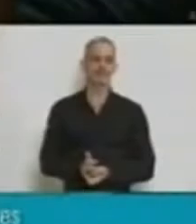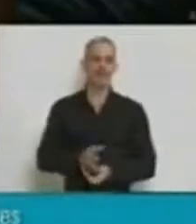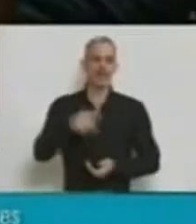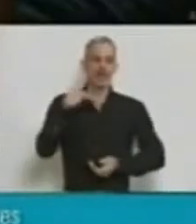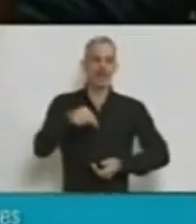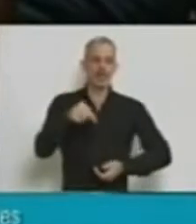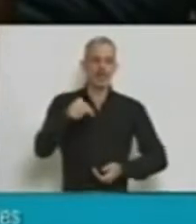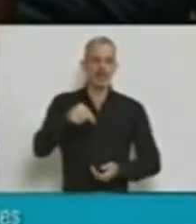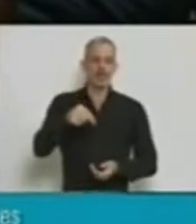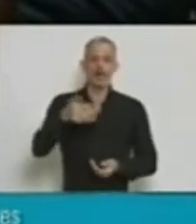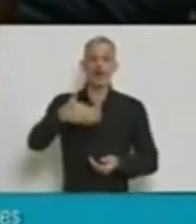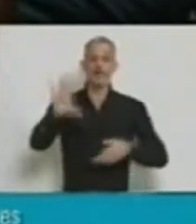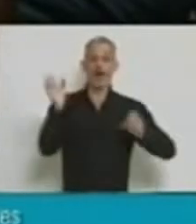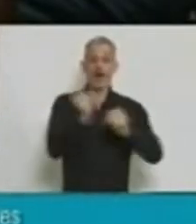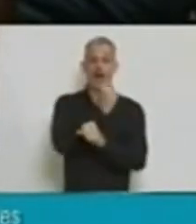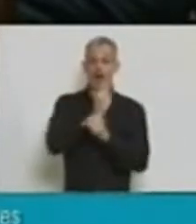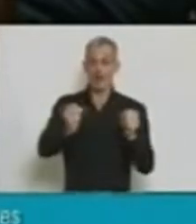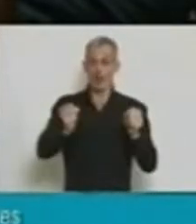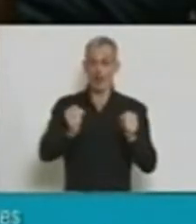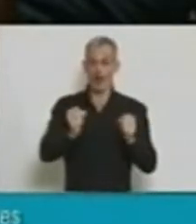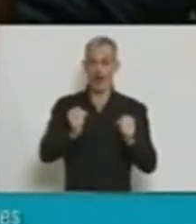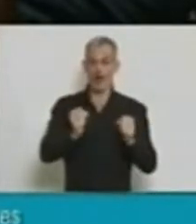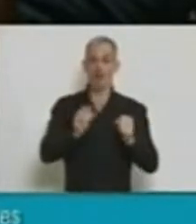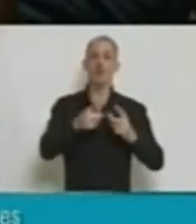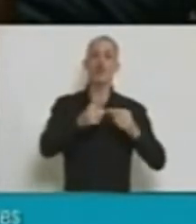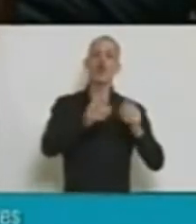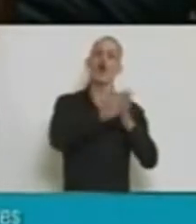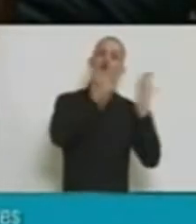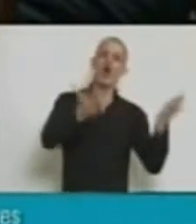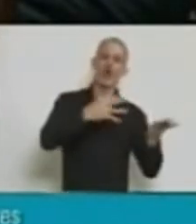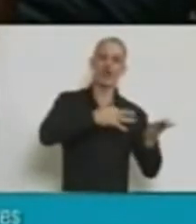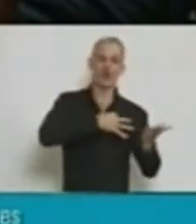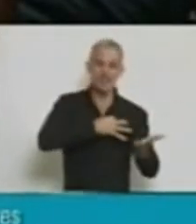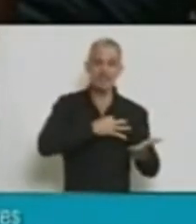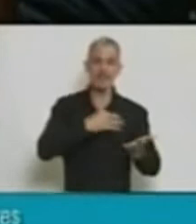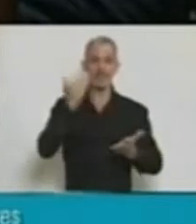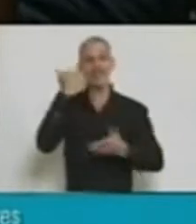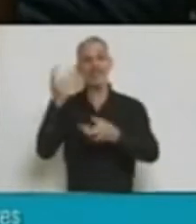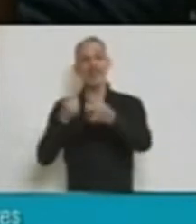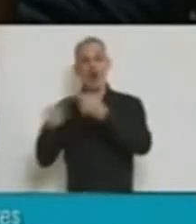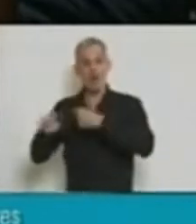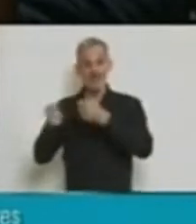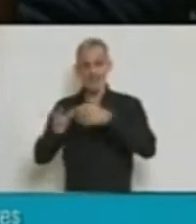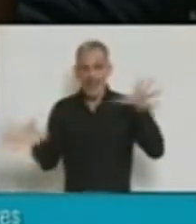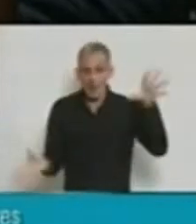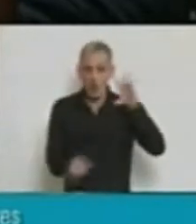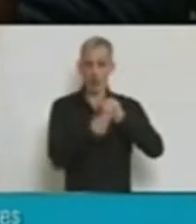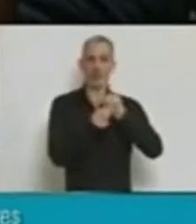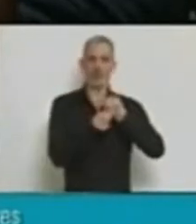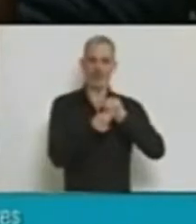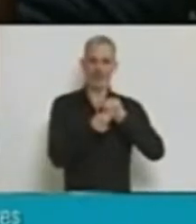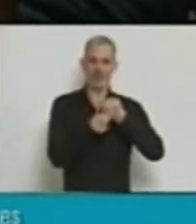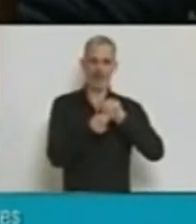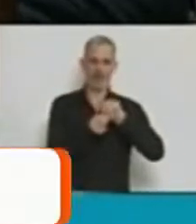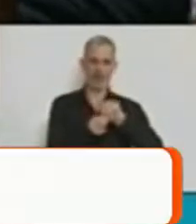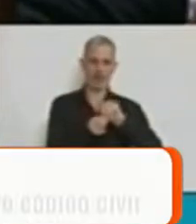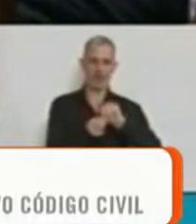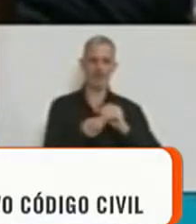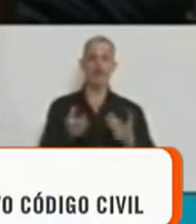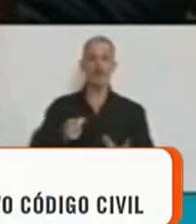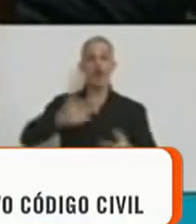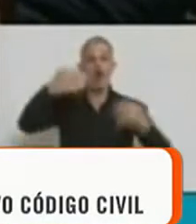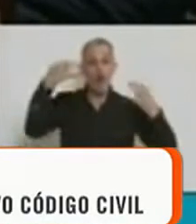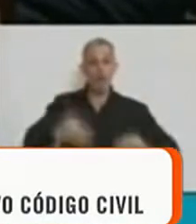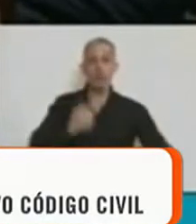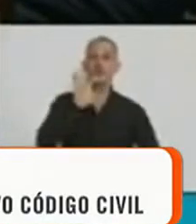Vamos a aprobar un código civil y comercial unificado. Pero en